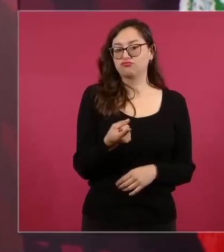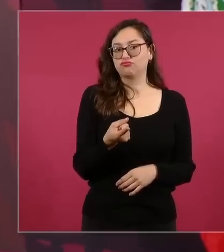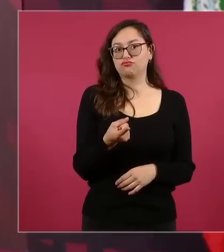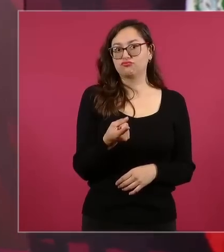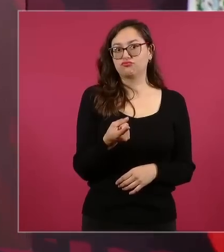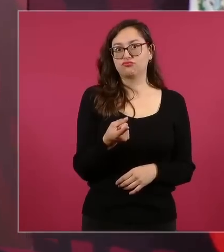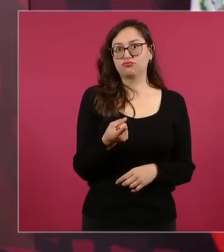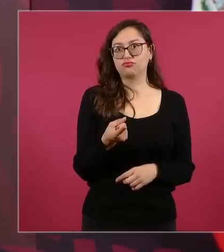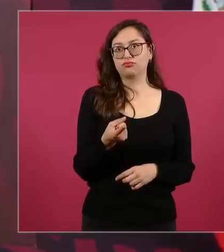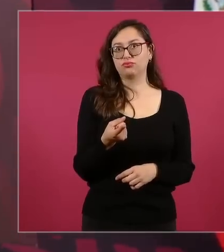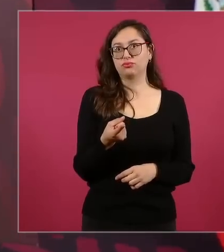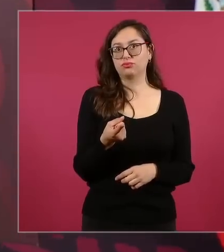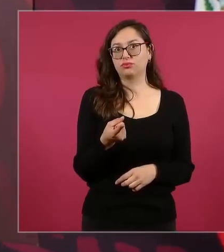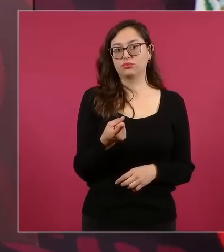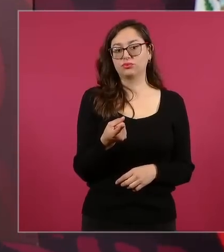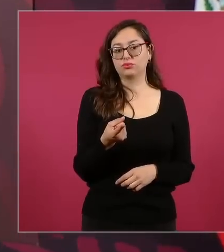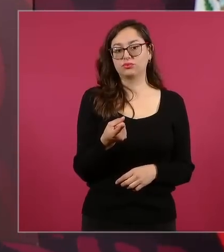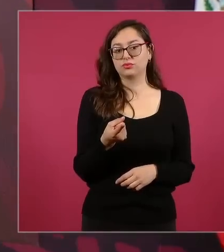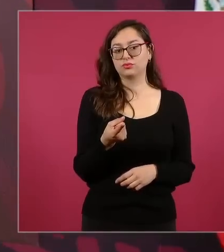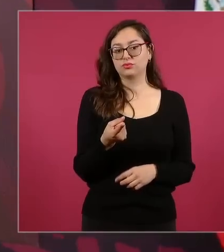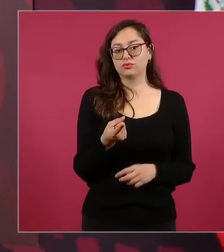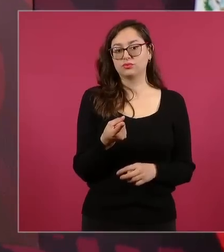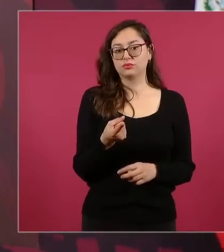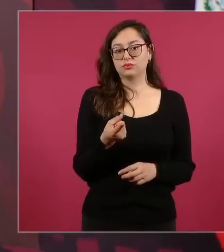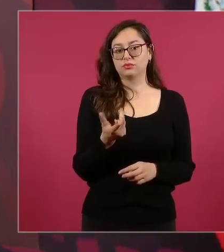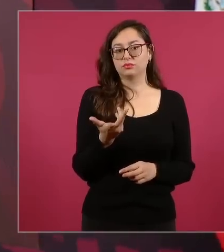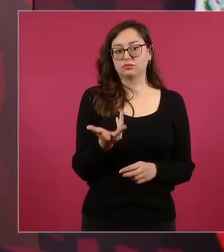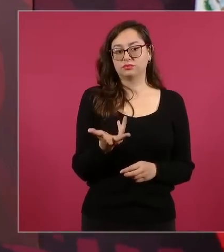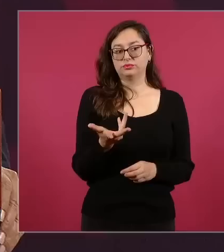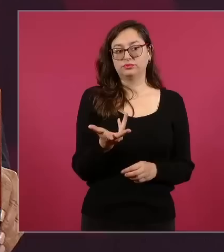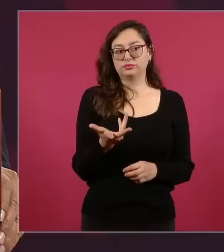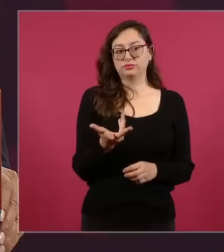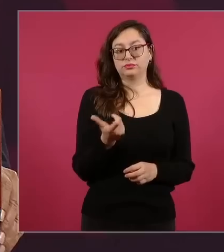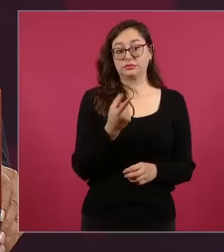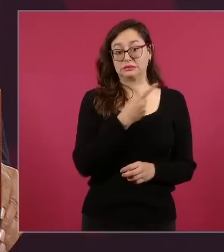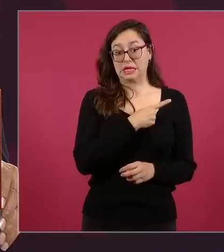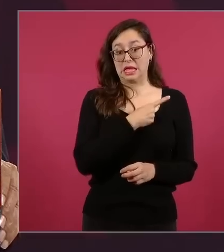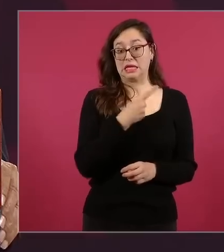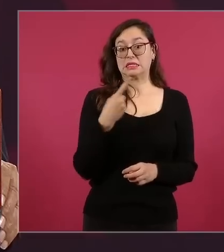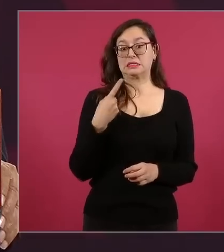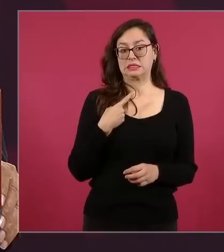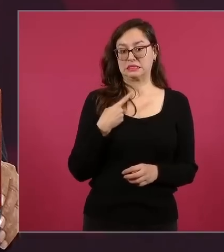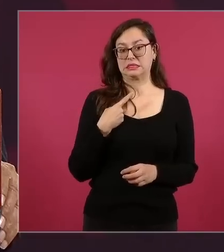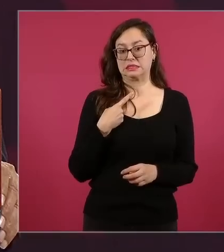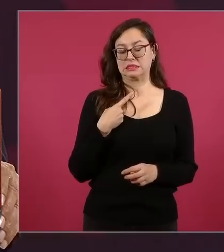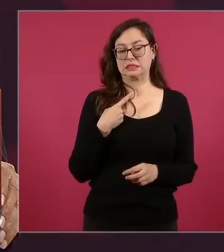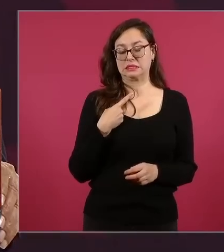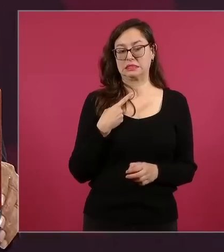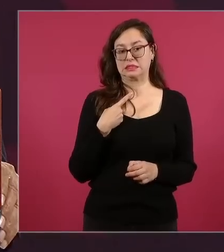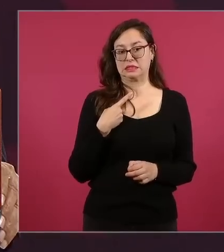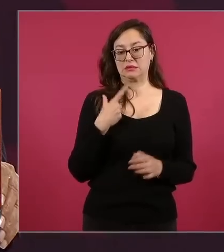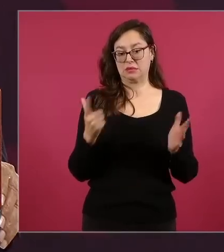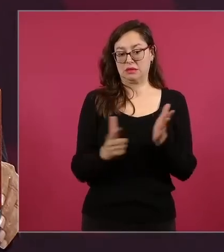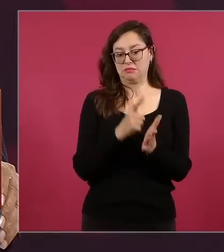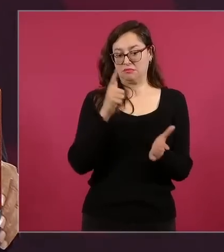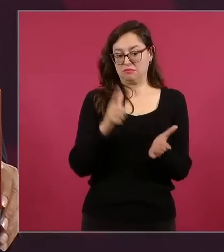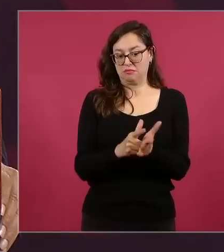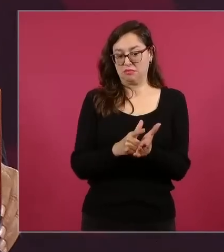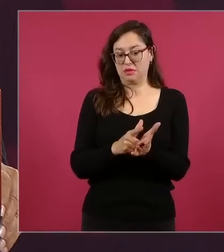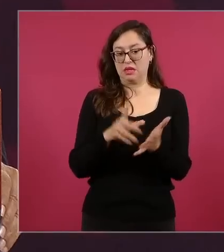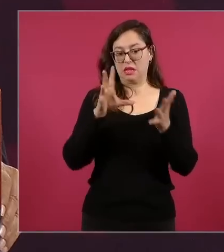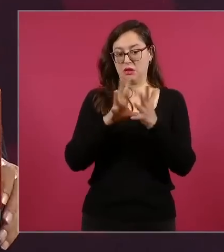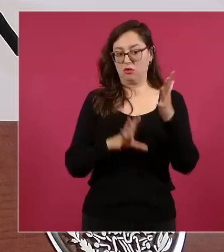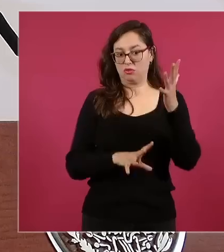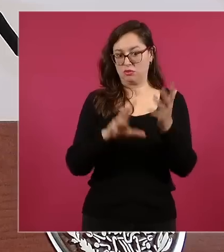se debe de respetar lo que establece la ley, lo que establece